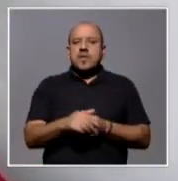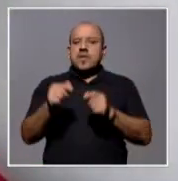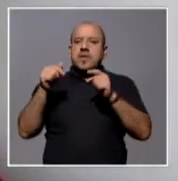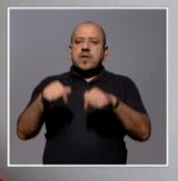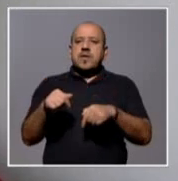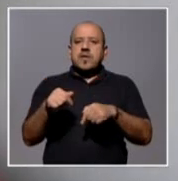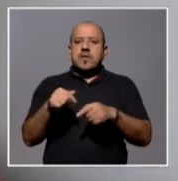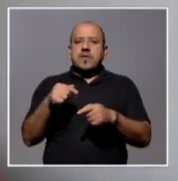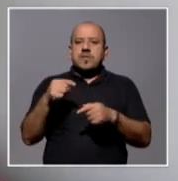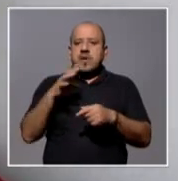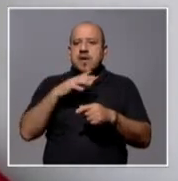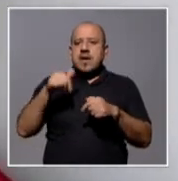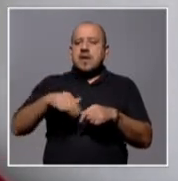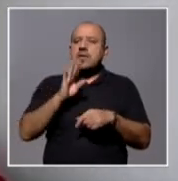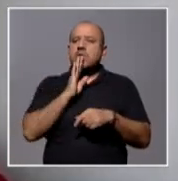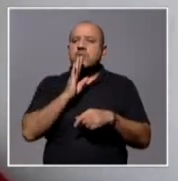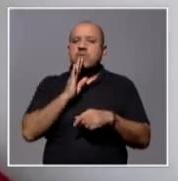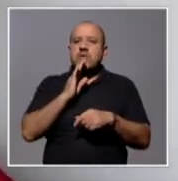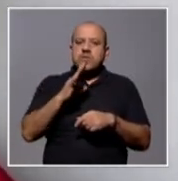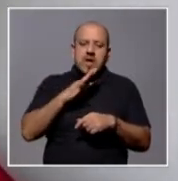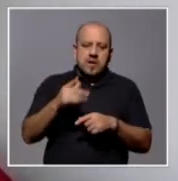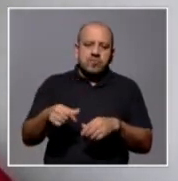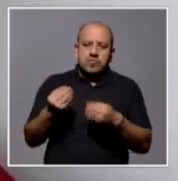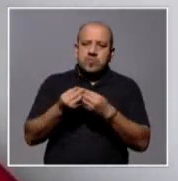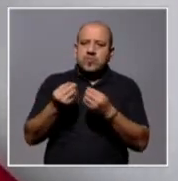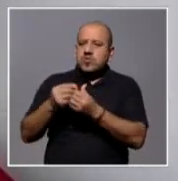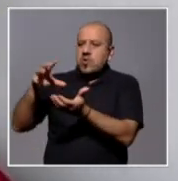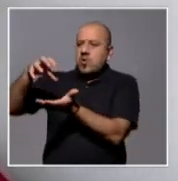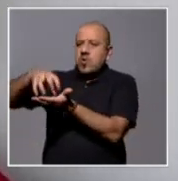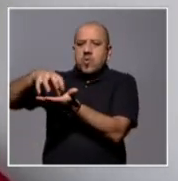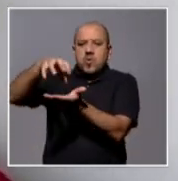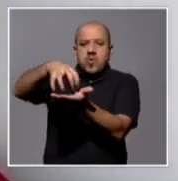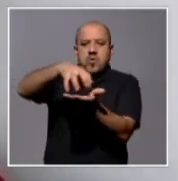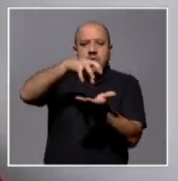academia, como tantas que hay acá en Estados Unidos, la cual nos dedicamos a...